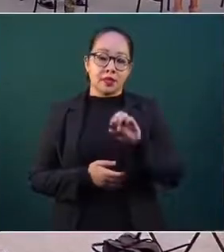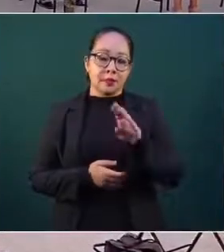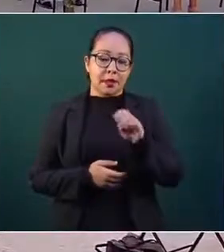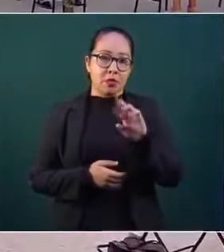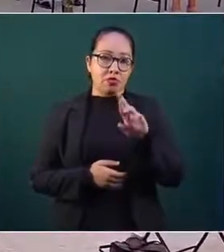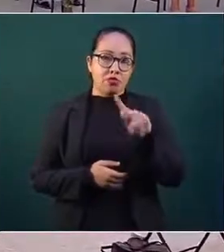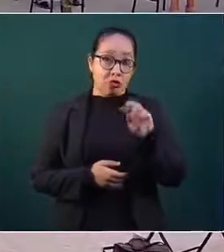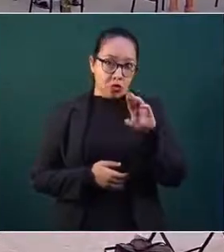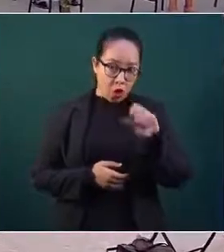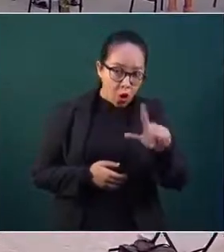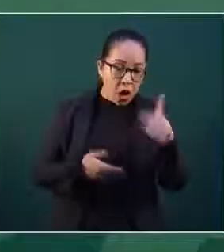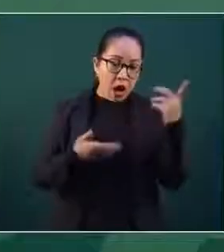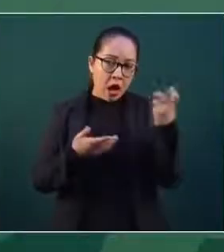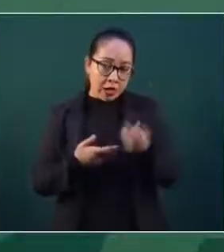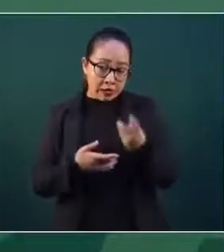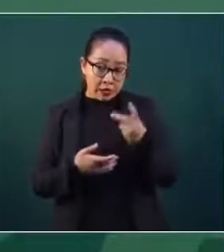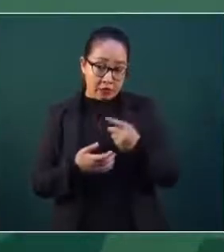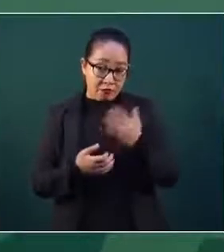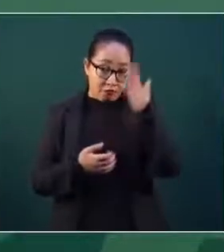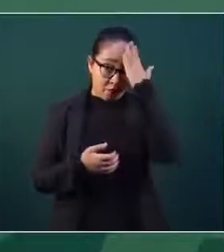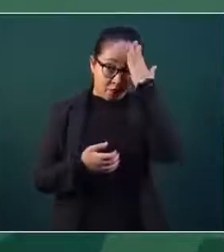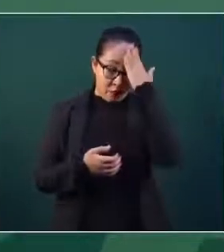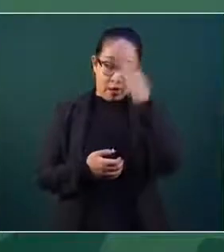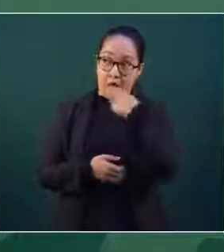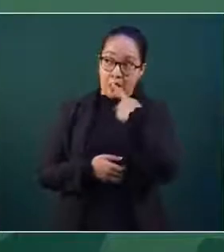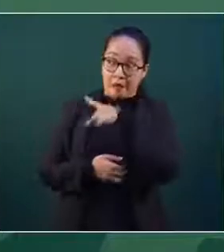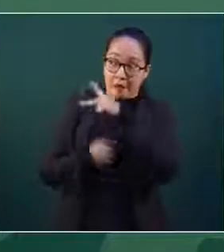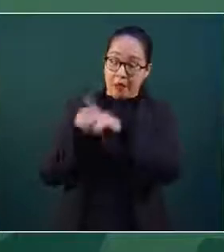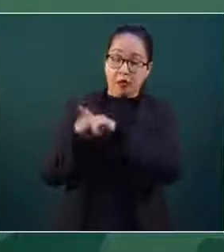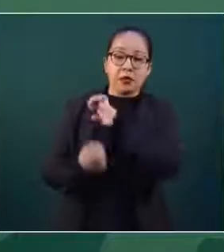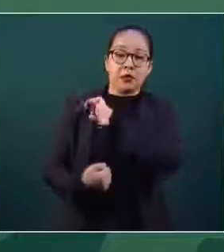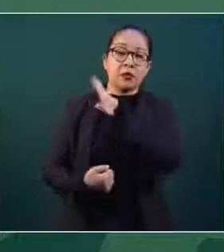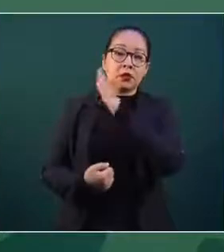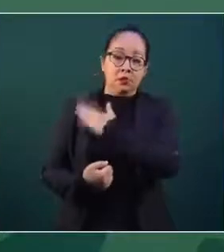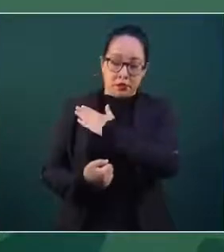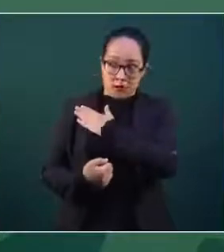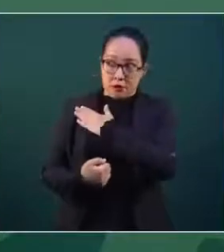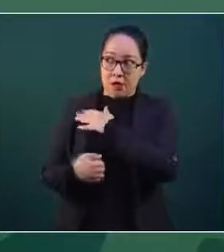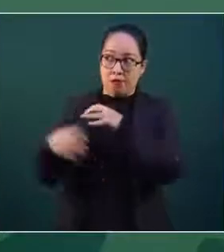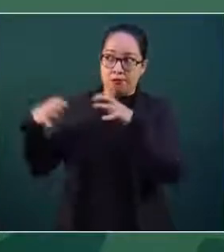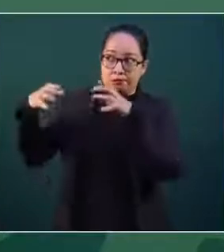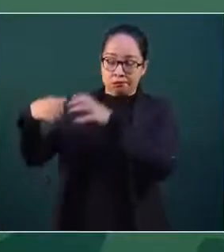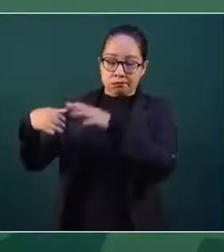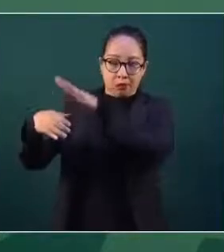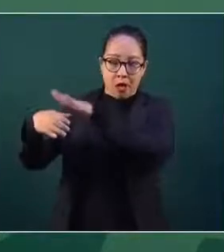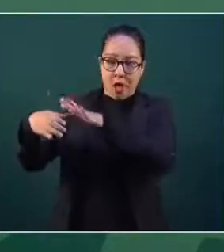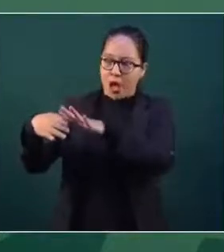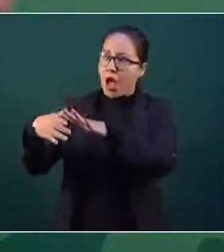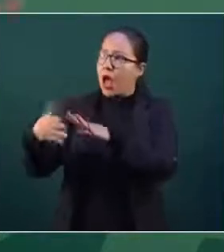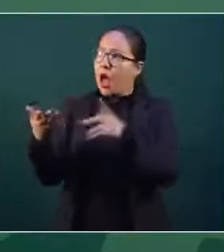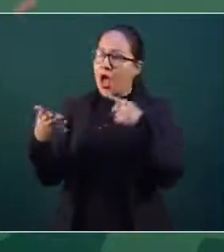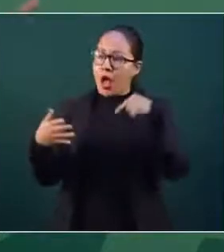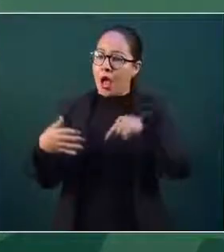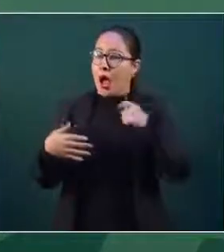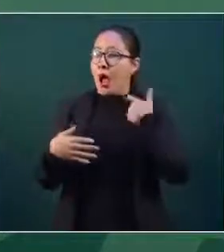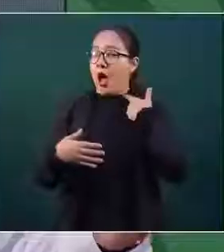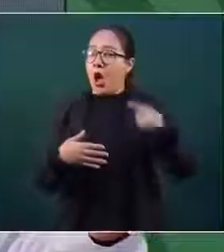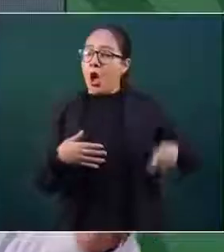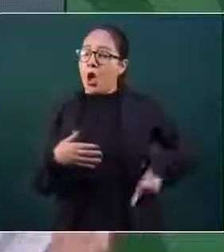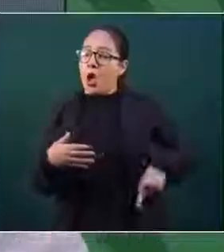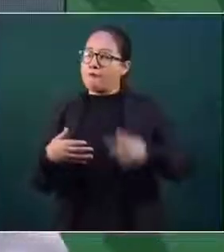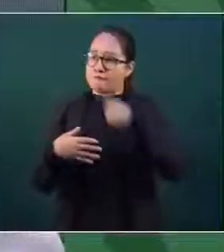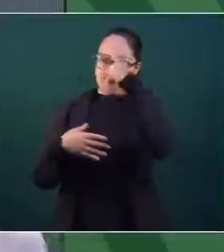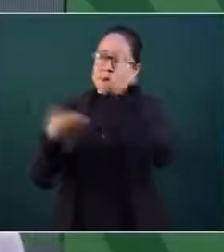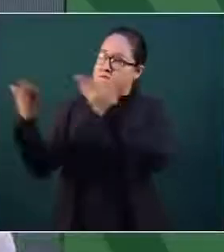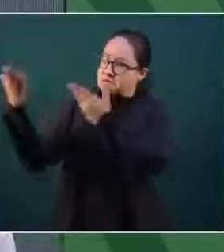es la que predomina en España, y le dieron todas las facilidades para convertirse en un